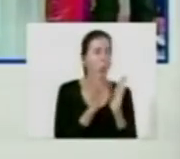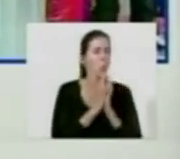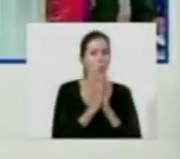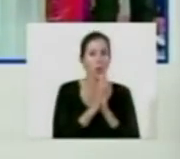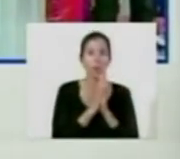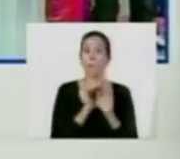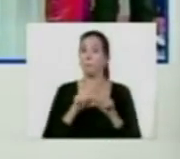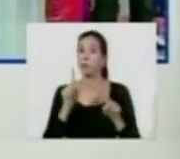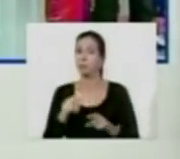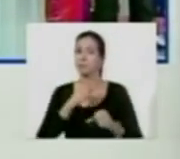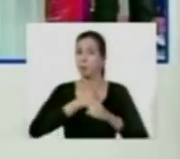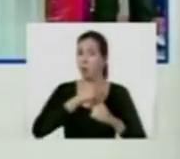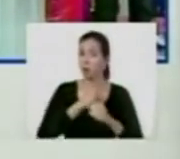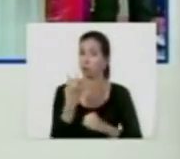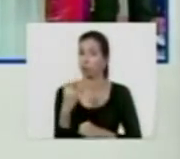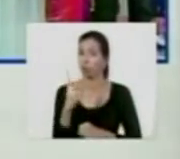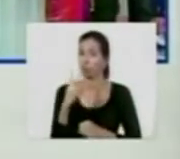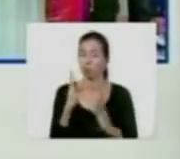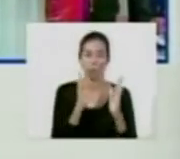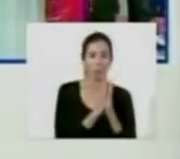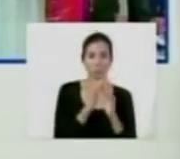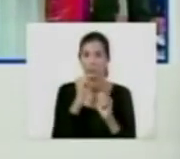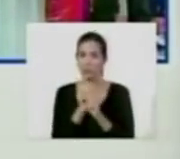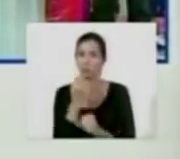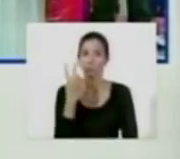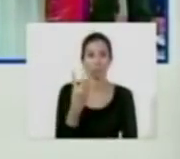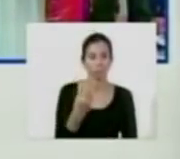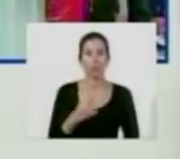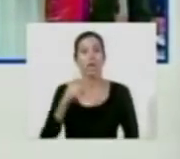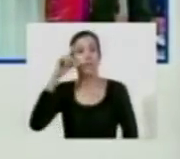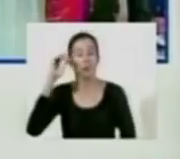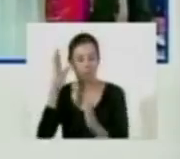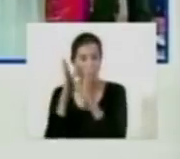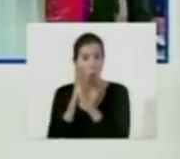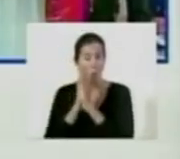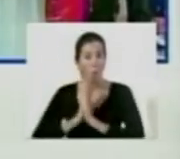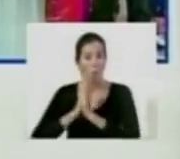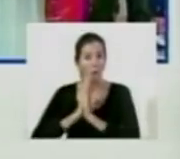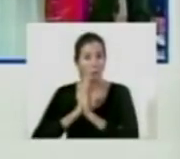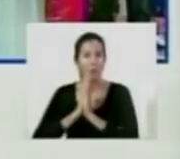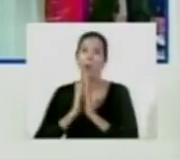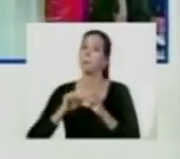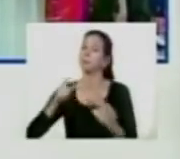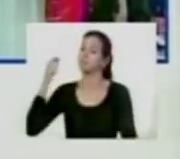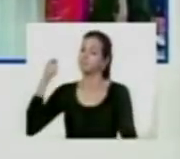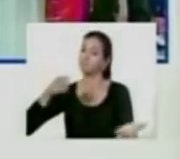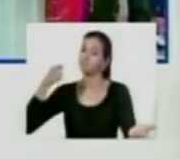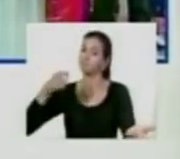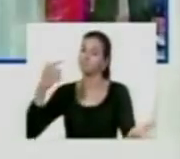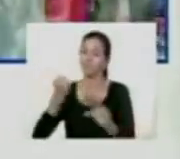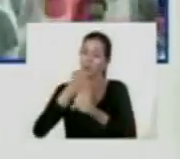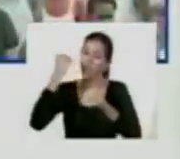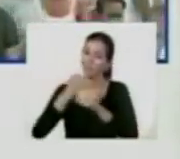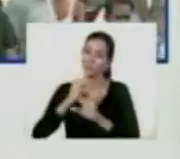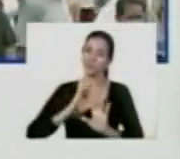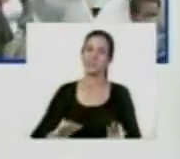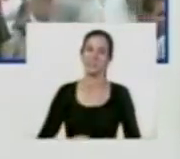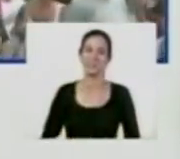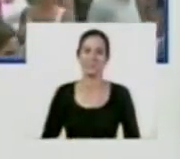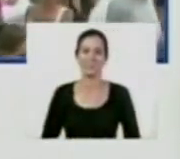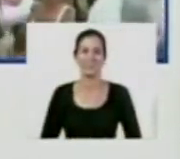acción. Oración y acción. A Dios rogando y con el pueblo laborando y con